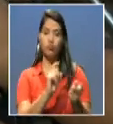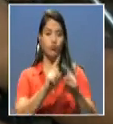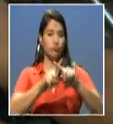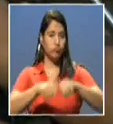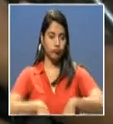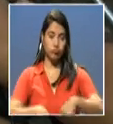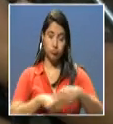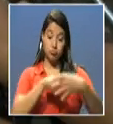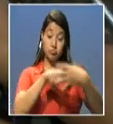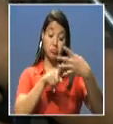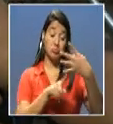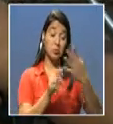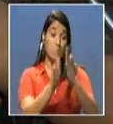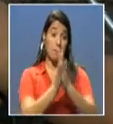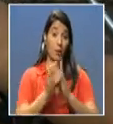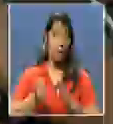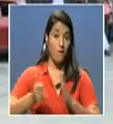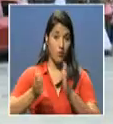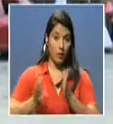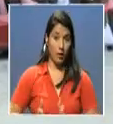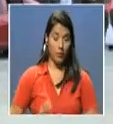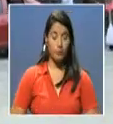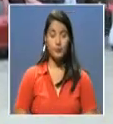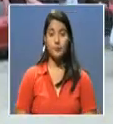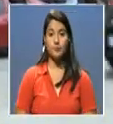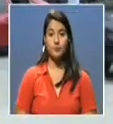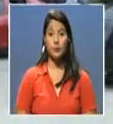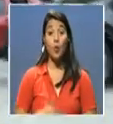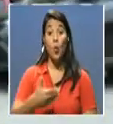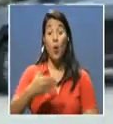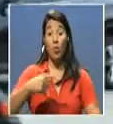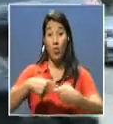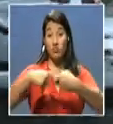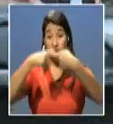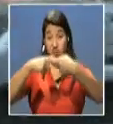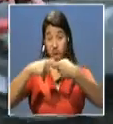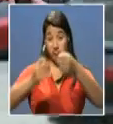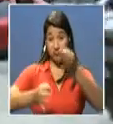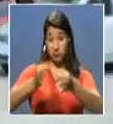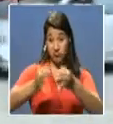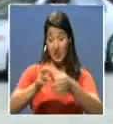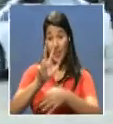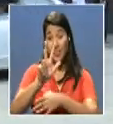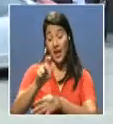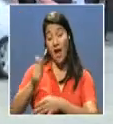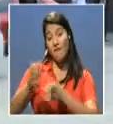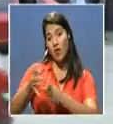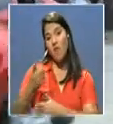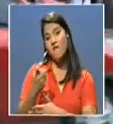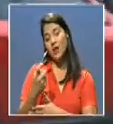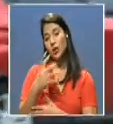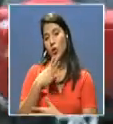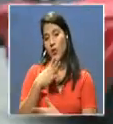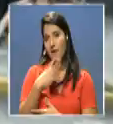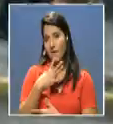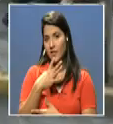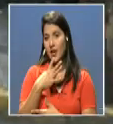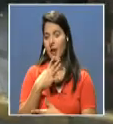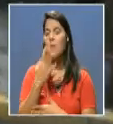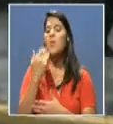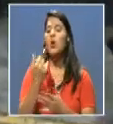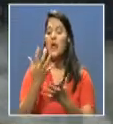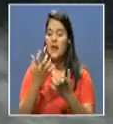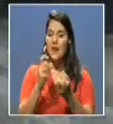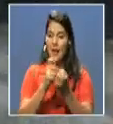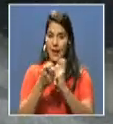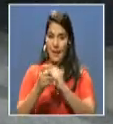sido acordada por el Banco de Costa Rica. Al suspender la audiencia quedaron 3 abogados en exponer sus razones de la solicitud del cambio y la